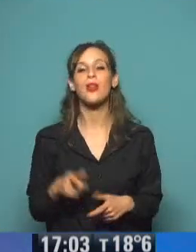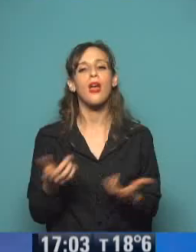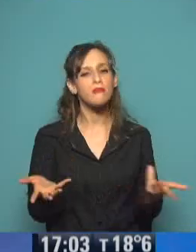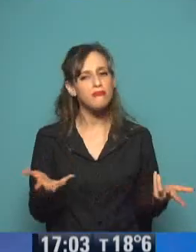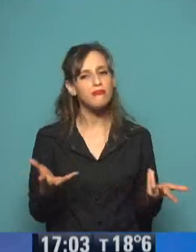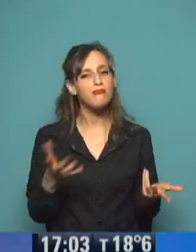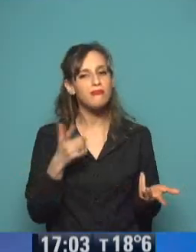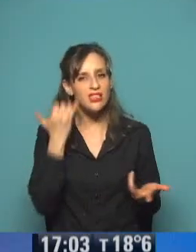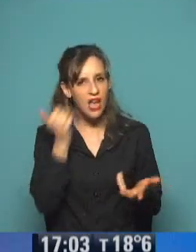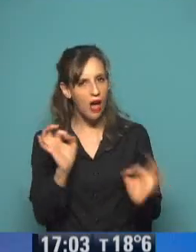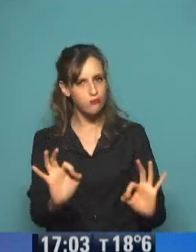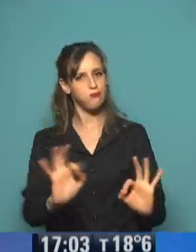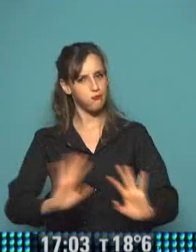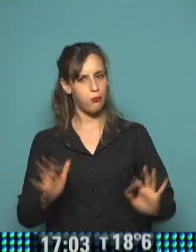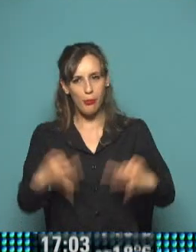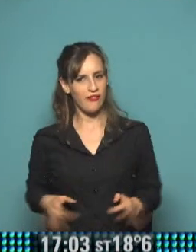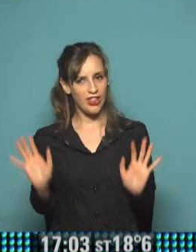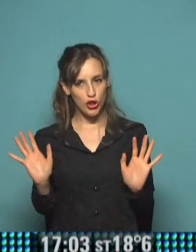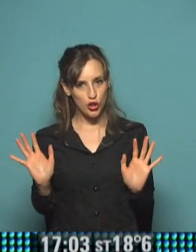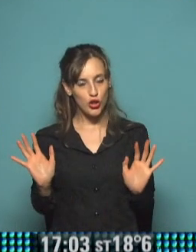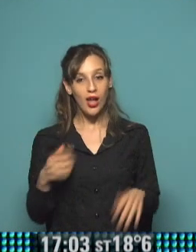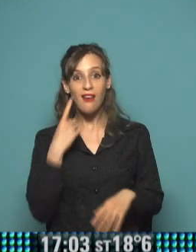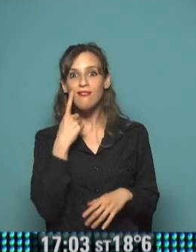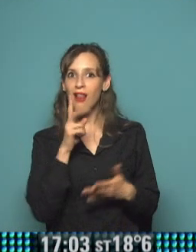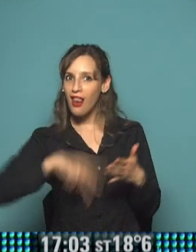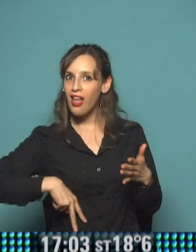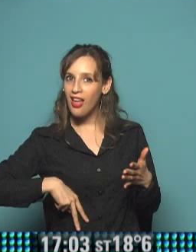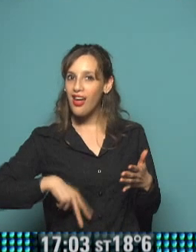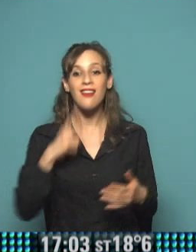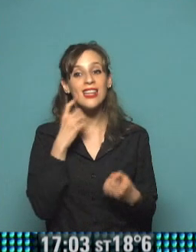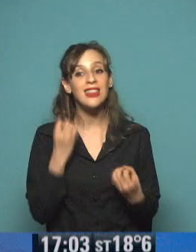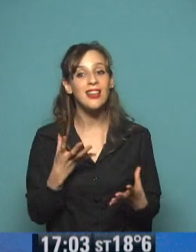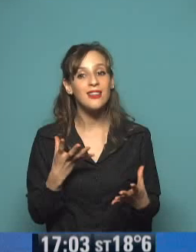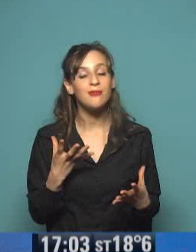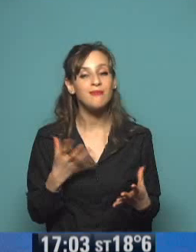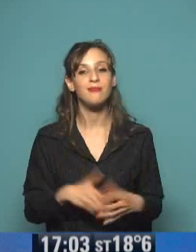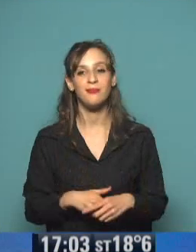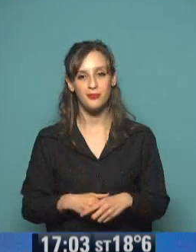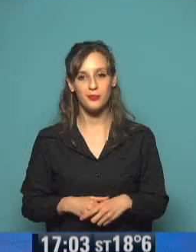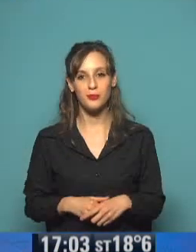presentación impecable, señor. ¿Y? ¿Podemos leerla cómo nos está quedando?